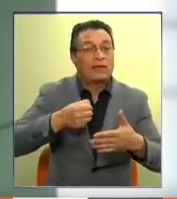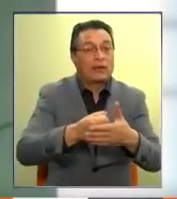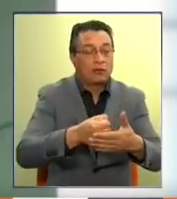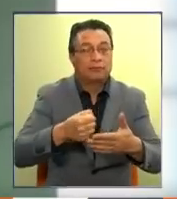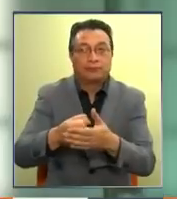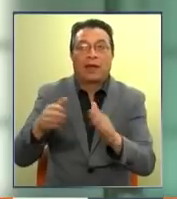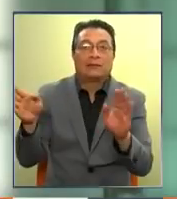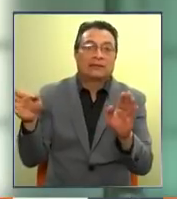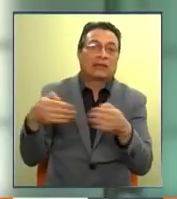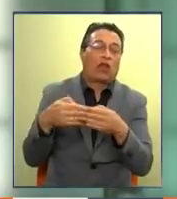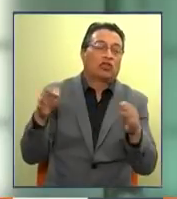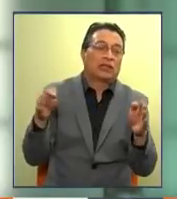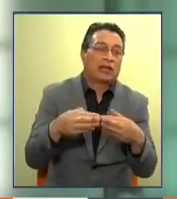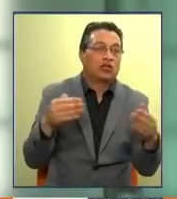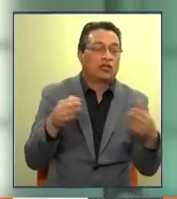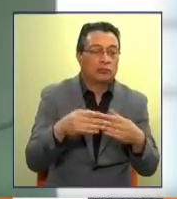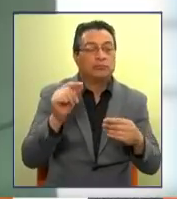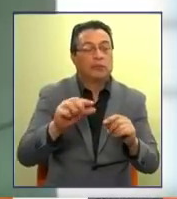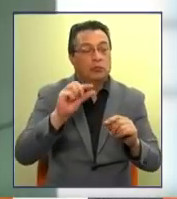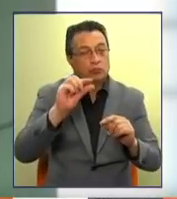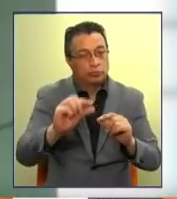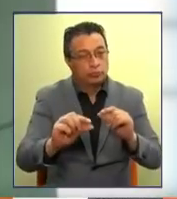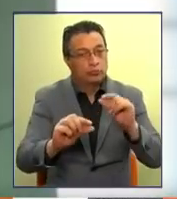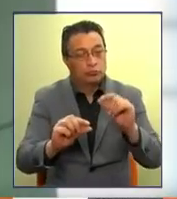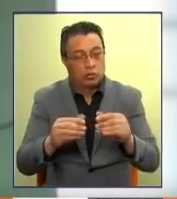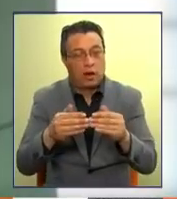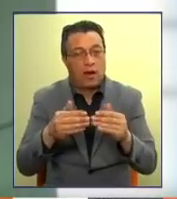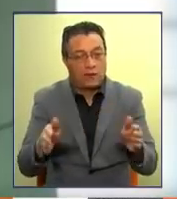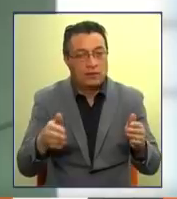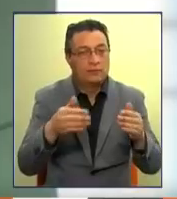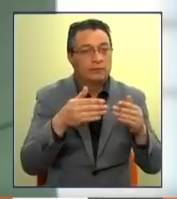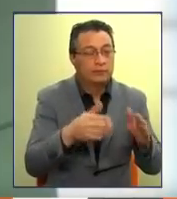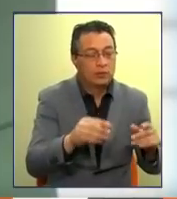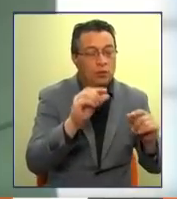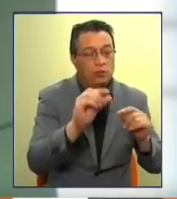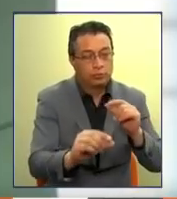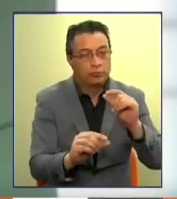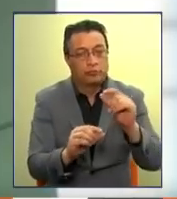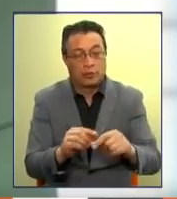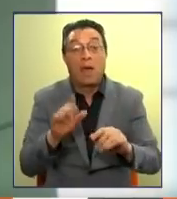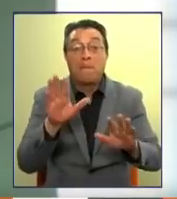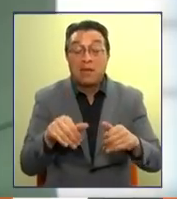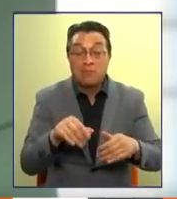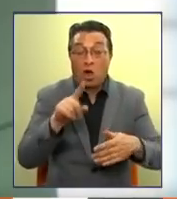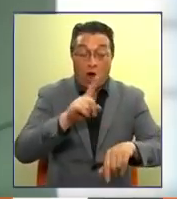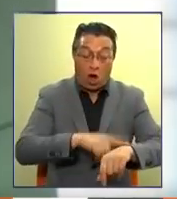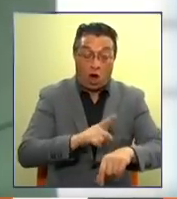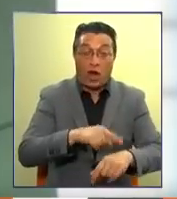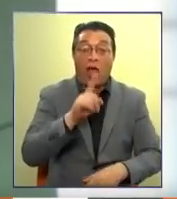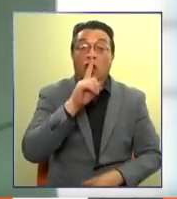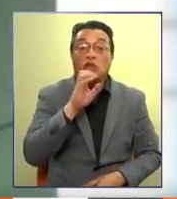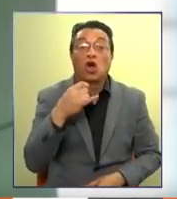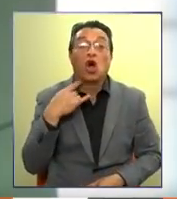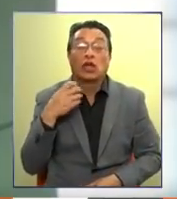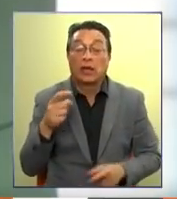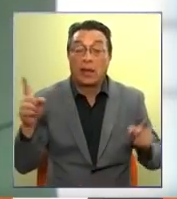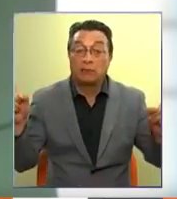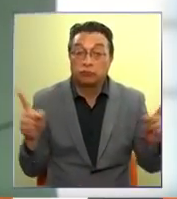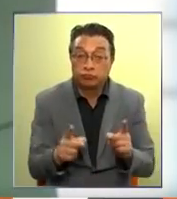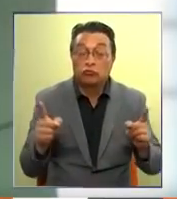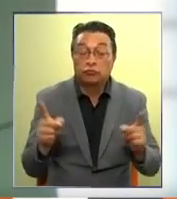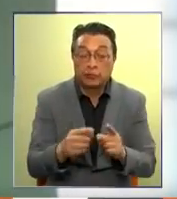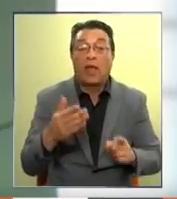cerradas, ¿cierto? Uh-huh. Y que fuimos progresivamente abriendo. De la misma forma, los horarios de toque de queda han reducido